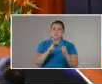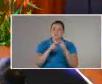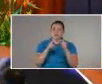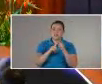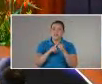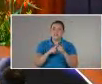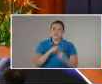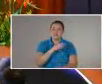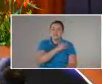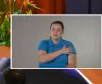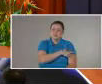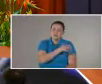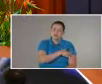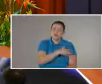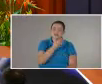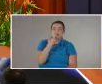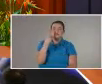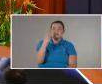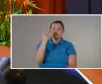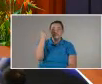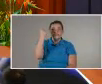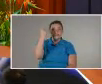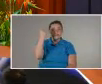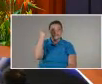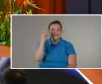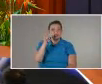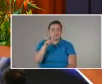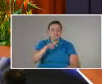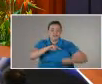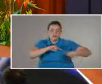Dios entiende ese dolor.